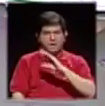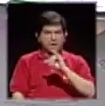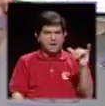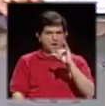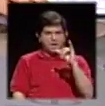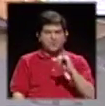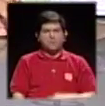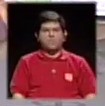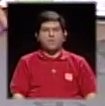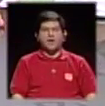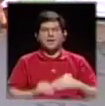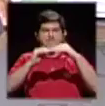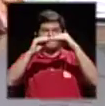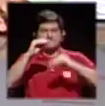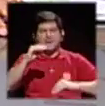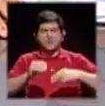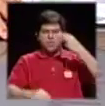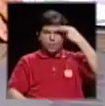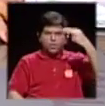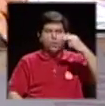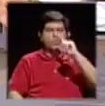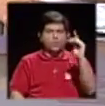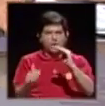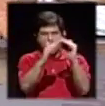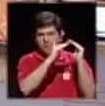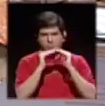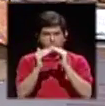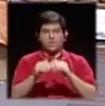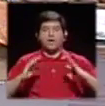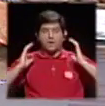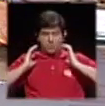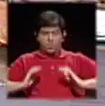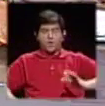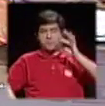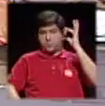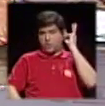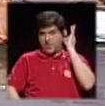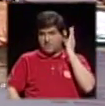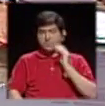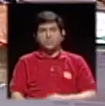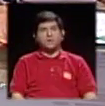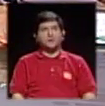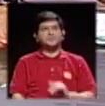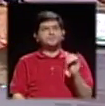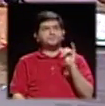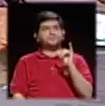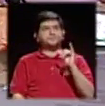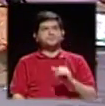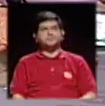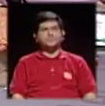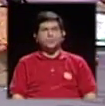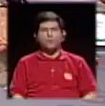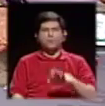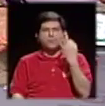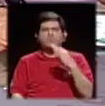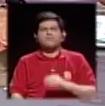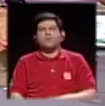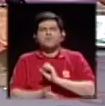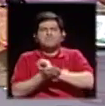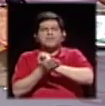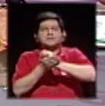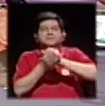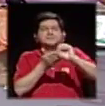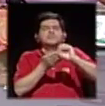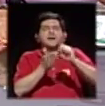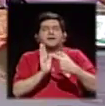ver con la pérdida de honor para una población. O sea, el cuerpo de las mujeres ha sido sacralizado y ha sido visto